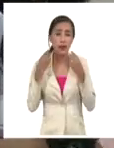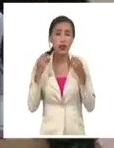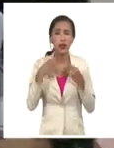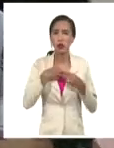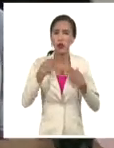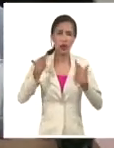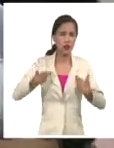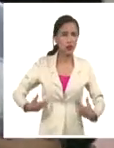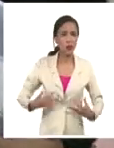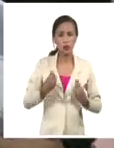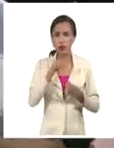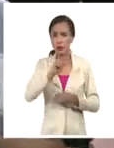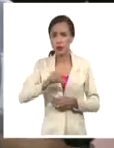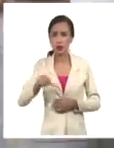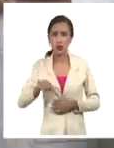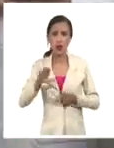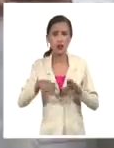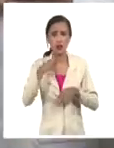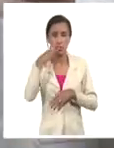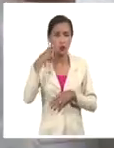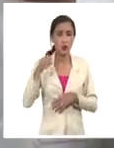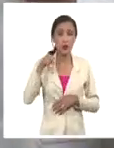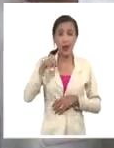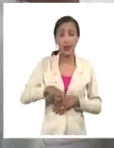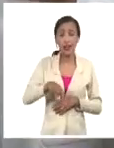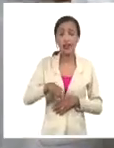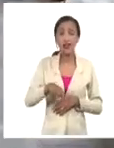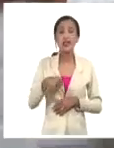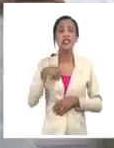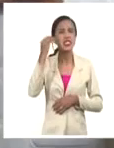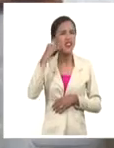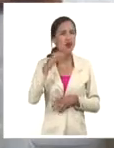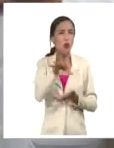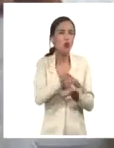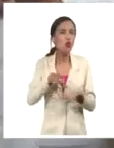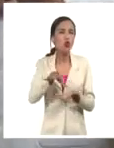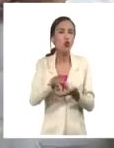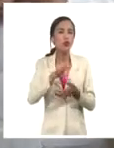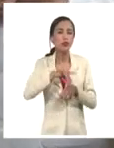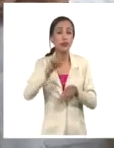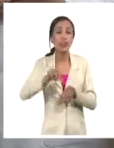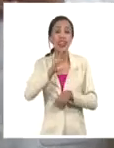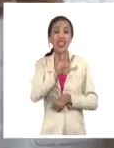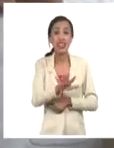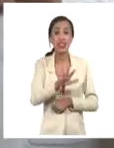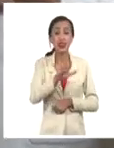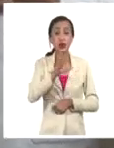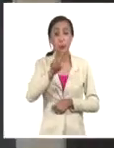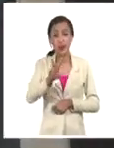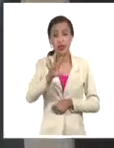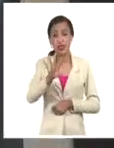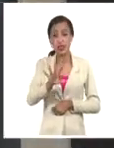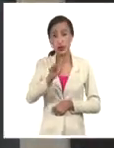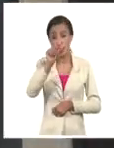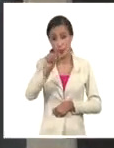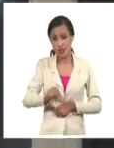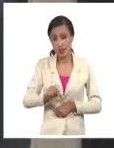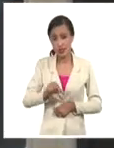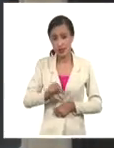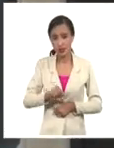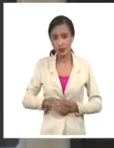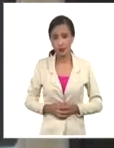muchos casos, no los conocen dónde están, y aquí sin embargo sabemos dónde están los 525 pacientes. Un